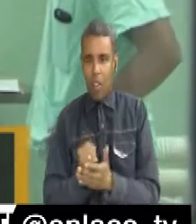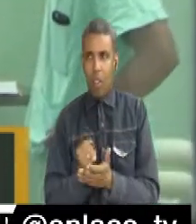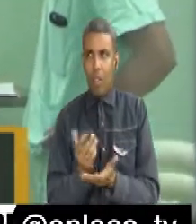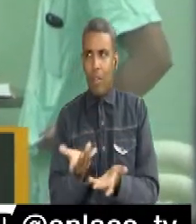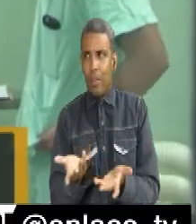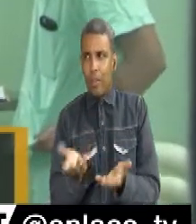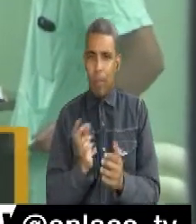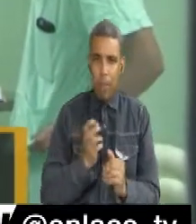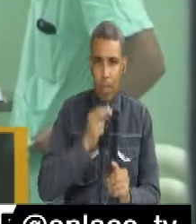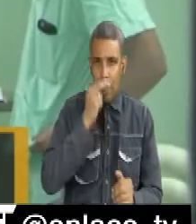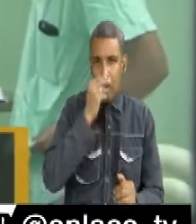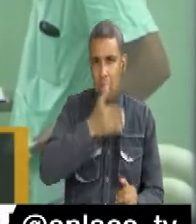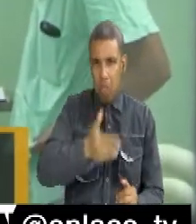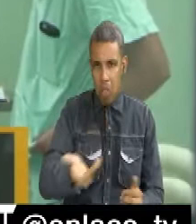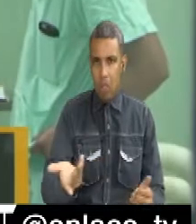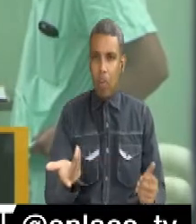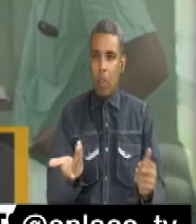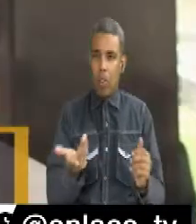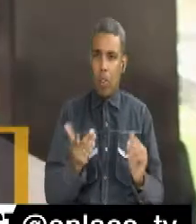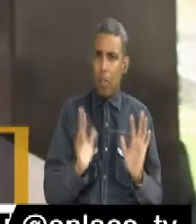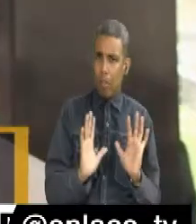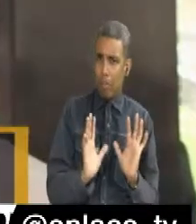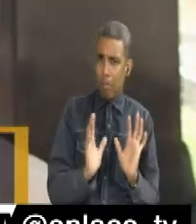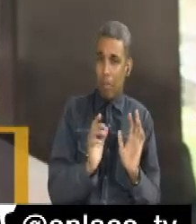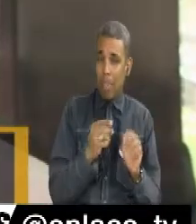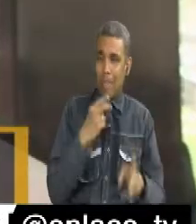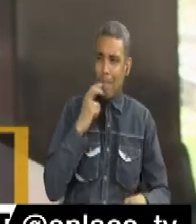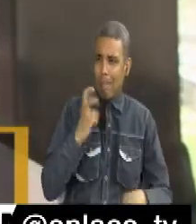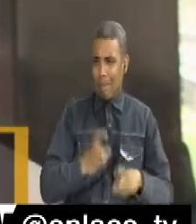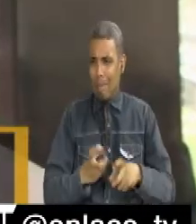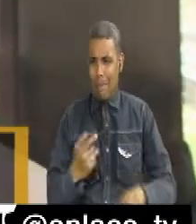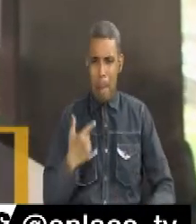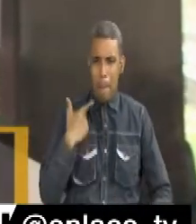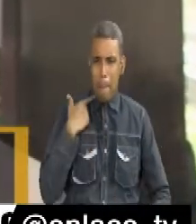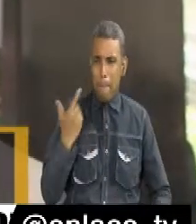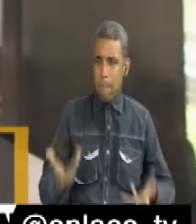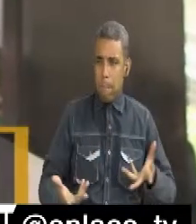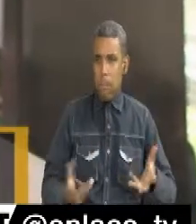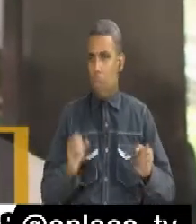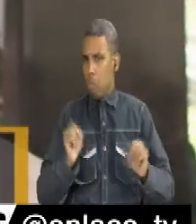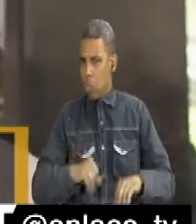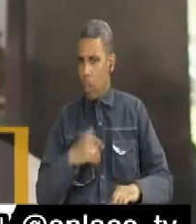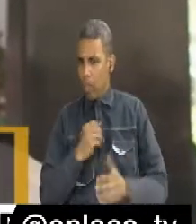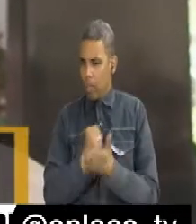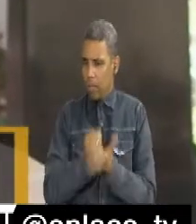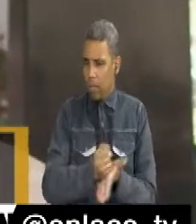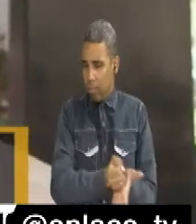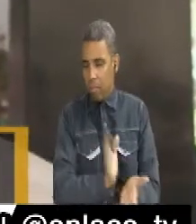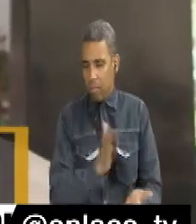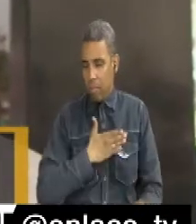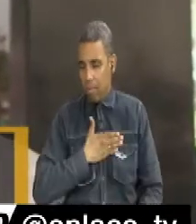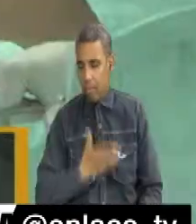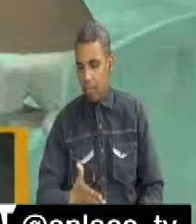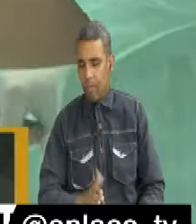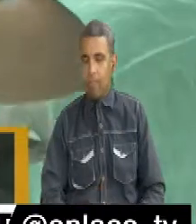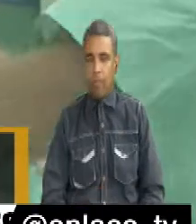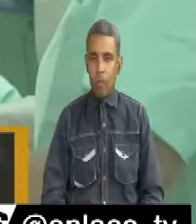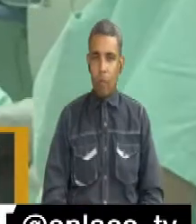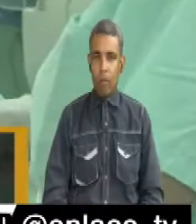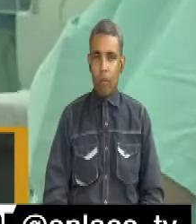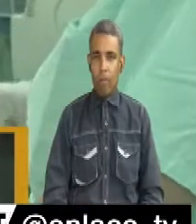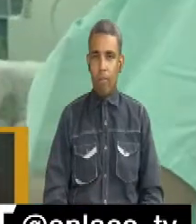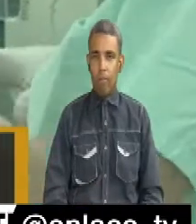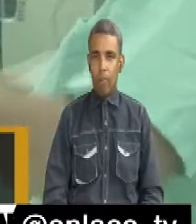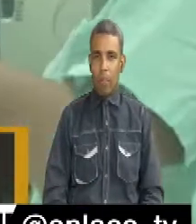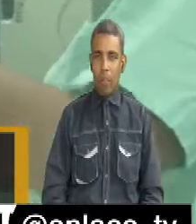más colombianos tengan acceso a algunas cosas que no necesariamente pueden recibir de parte de otras entidades. Los padres de